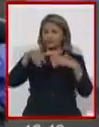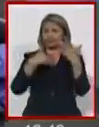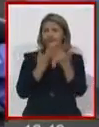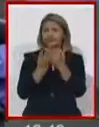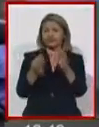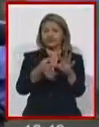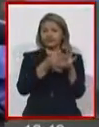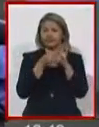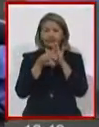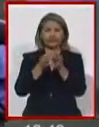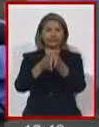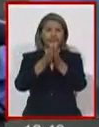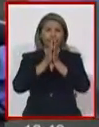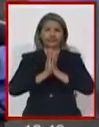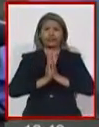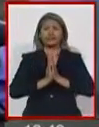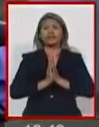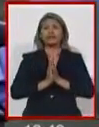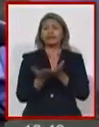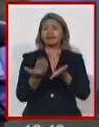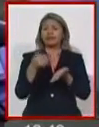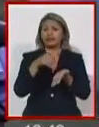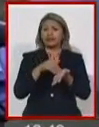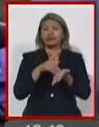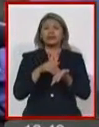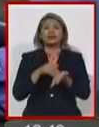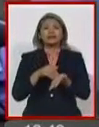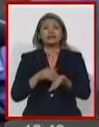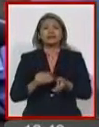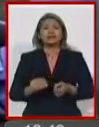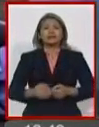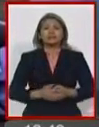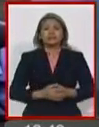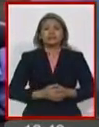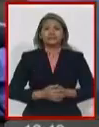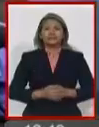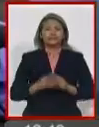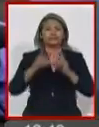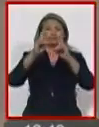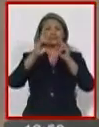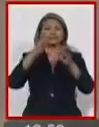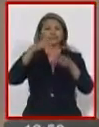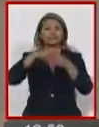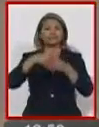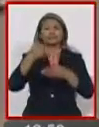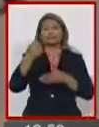nos unamos y pidamos nuevamente lo que acabo de decir, el respeto a